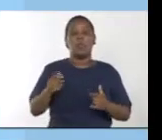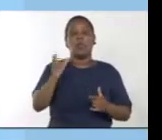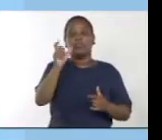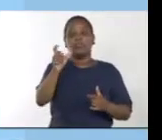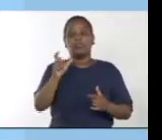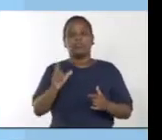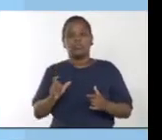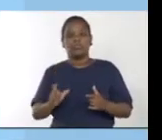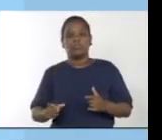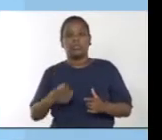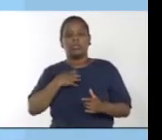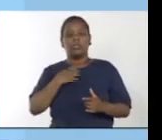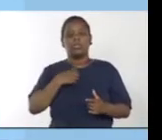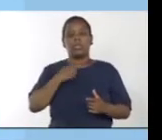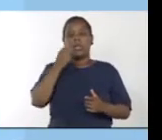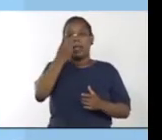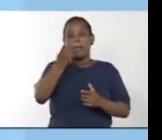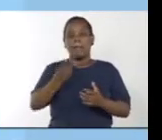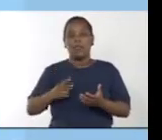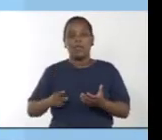¿Cuántas estrofas tiene el poema?